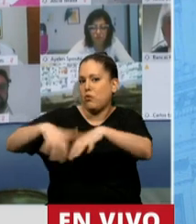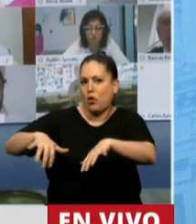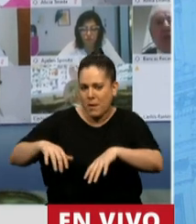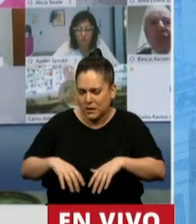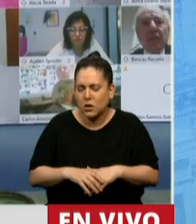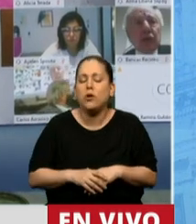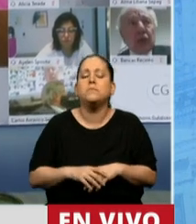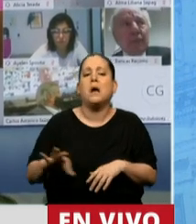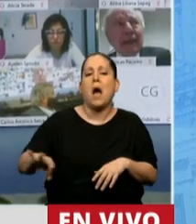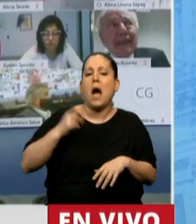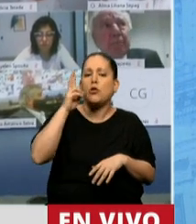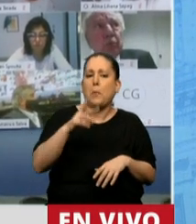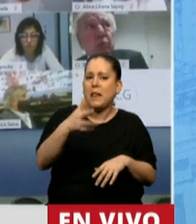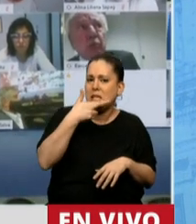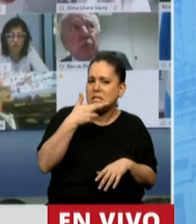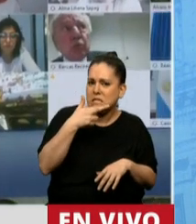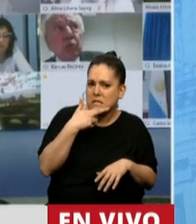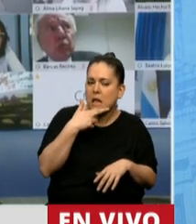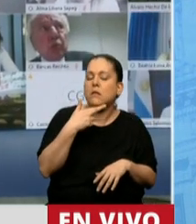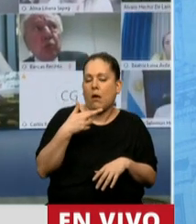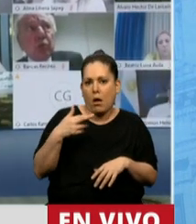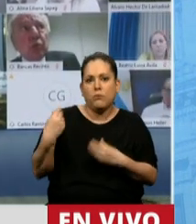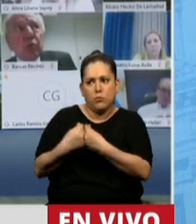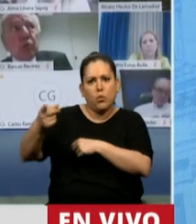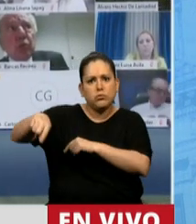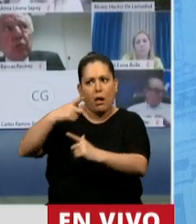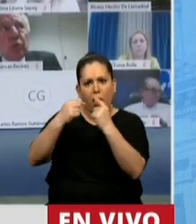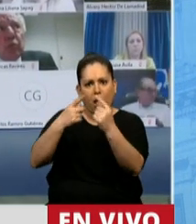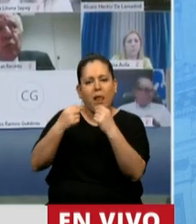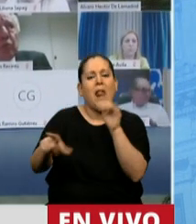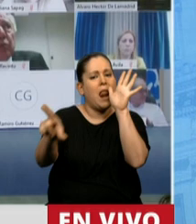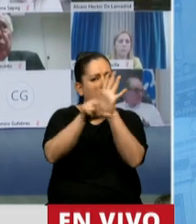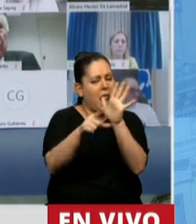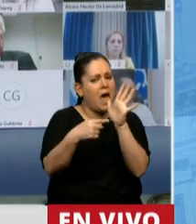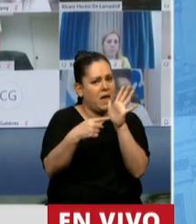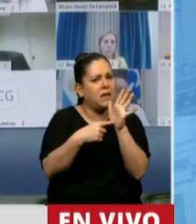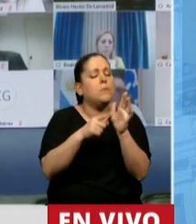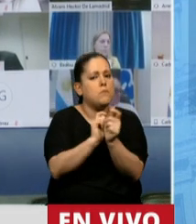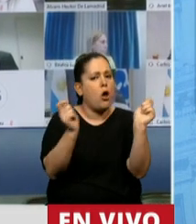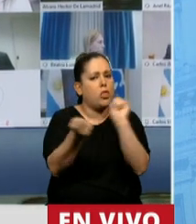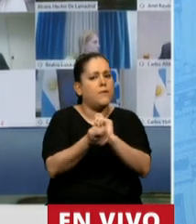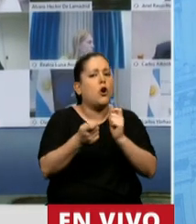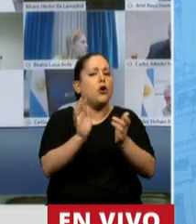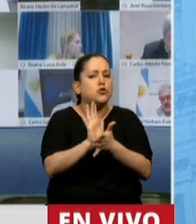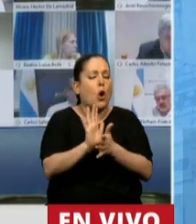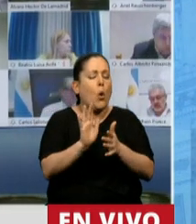impulsó en diciembre del 2017 tanto que lo critican una ley que modificó parcialmente la fórmula de ajuste y el